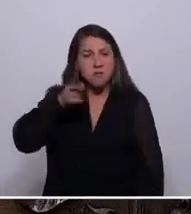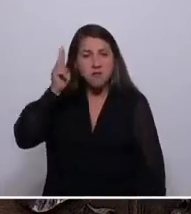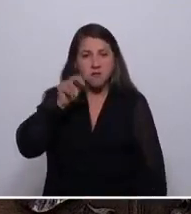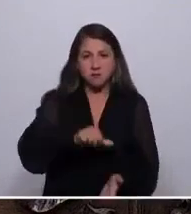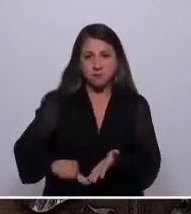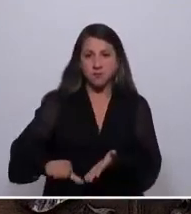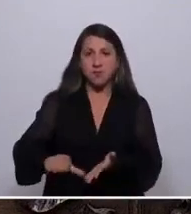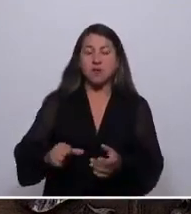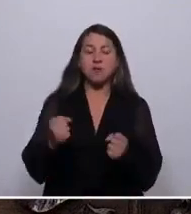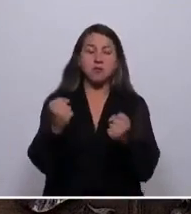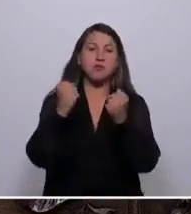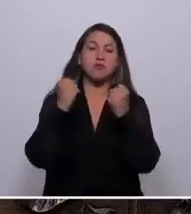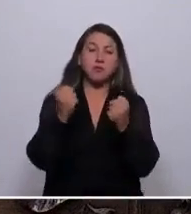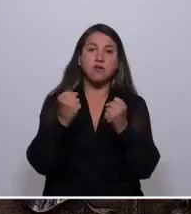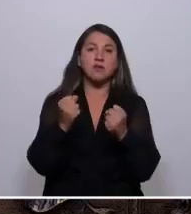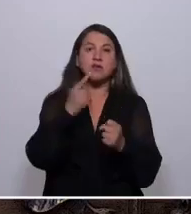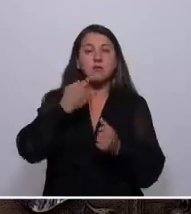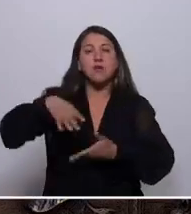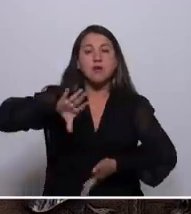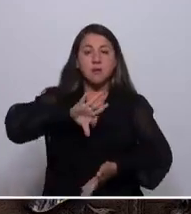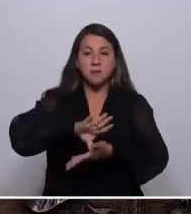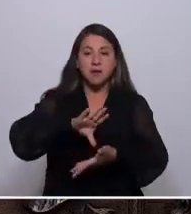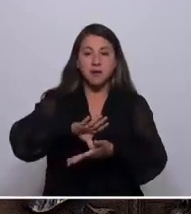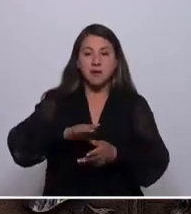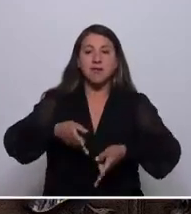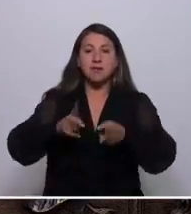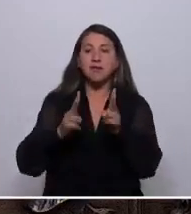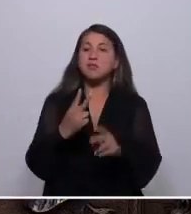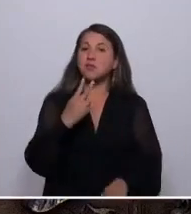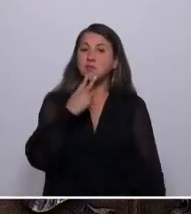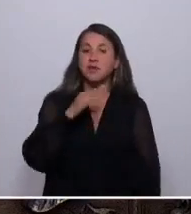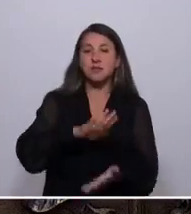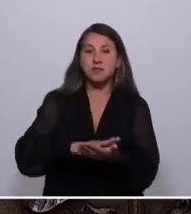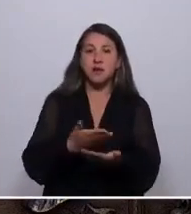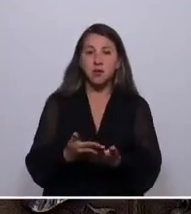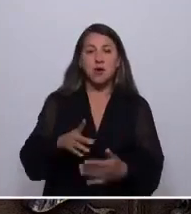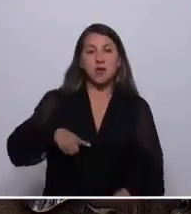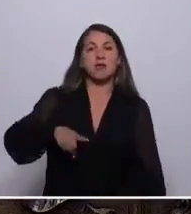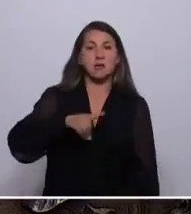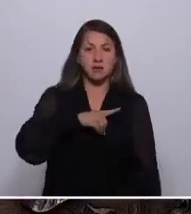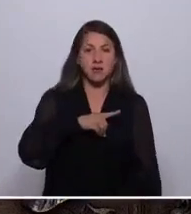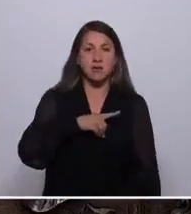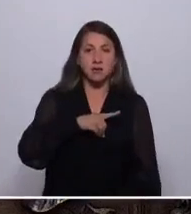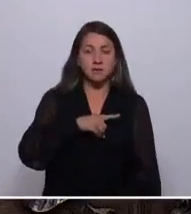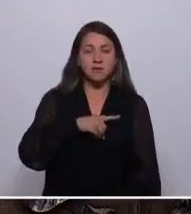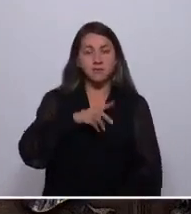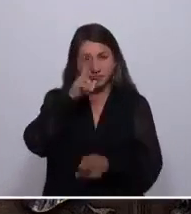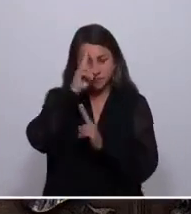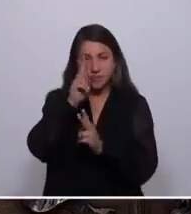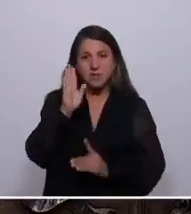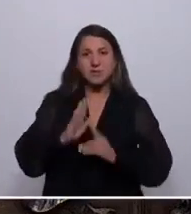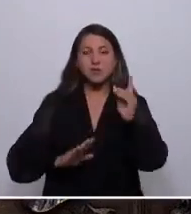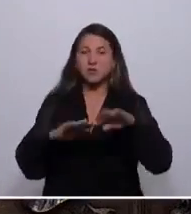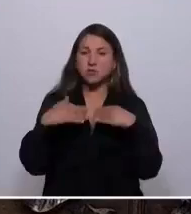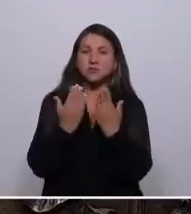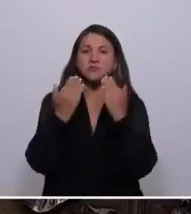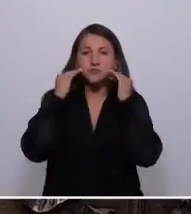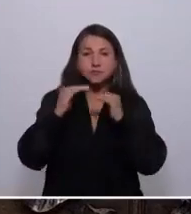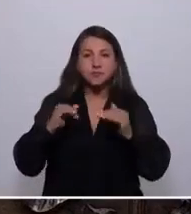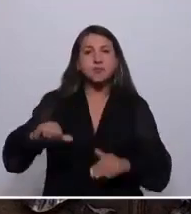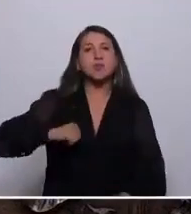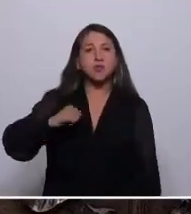fin tendremos el país que no viole el derecho a la vida, a la salud y a la dignidad, velando por el desarrollo pleno de la niñez y